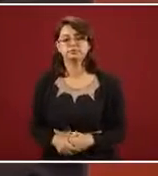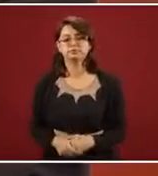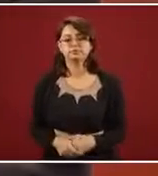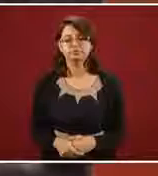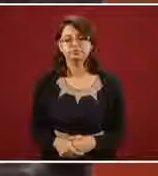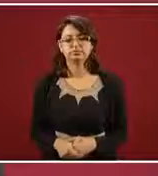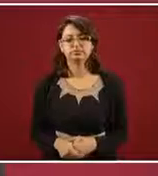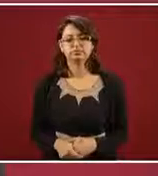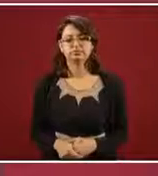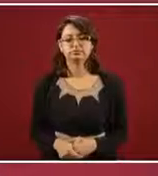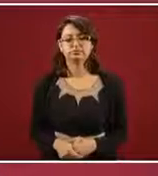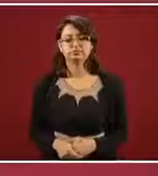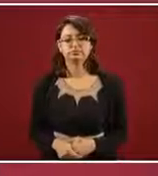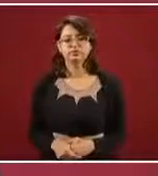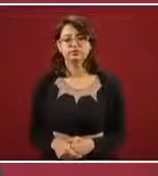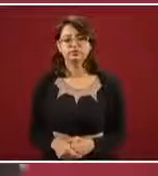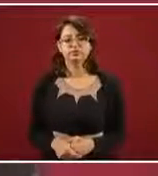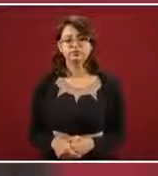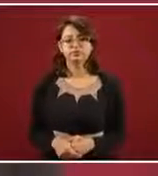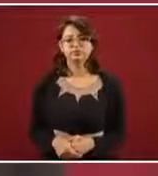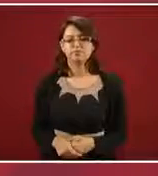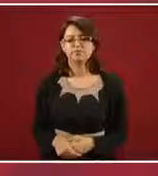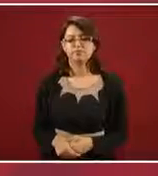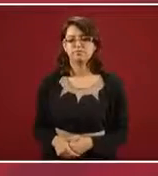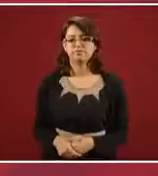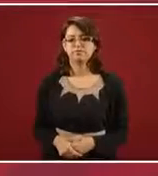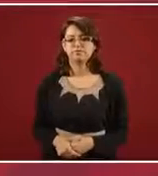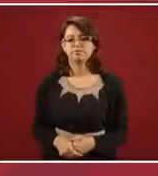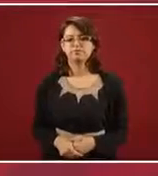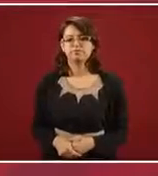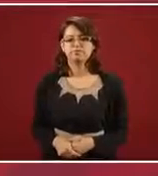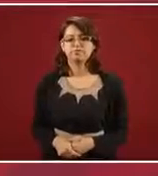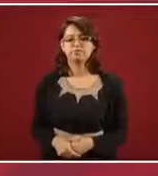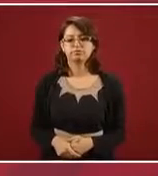Bueno, ahora menos porque subieron el